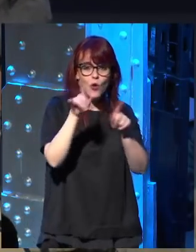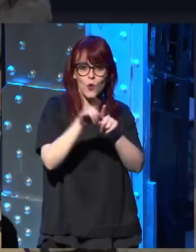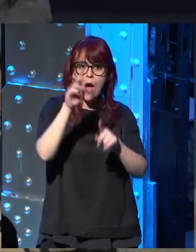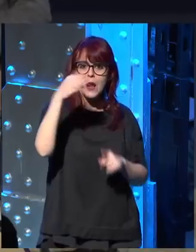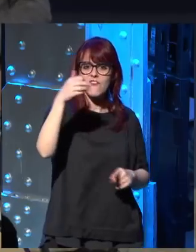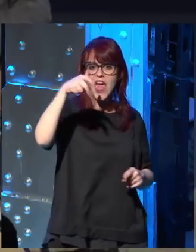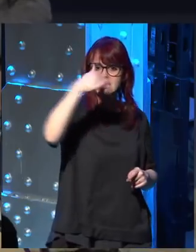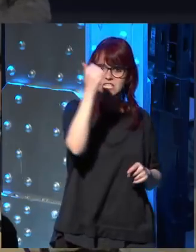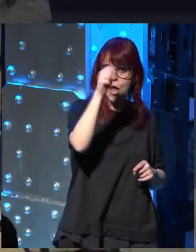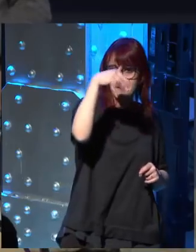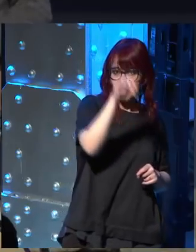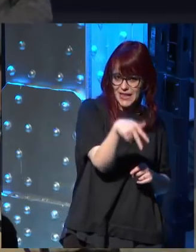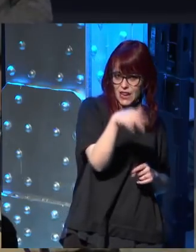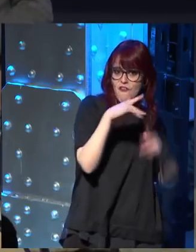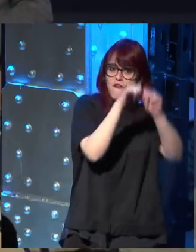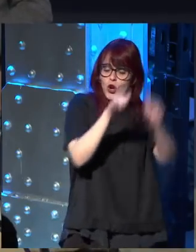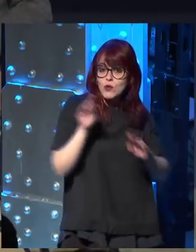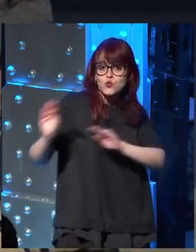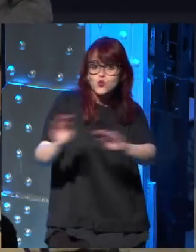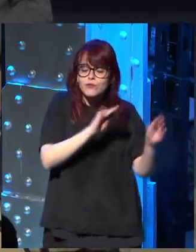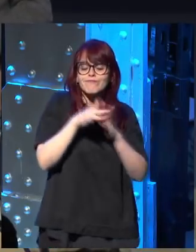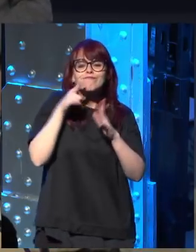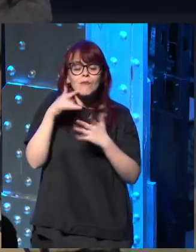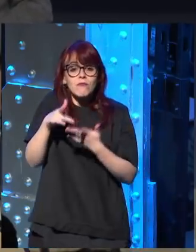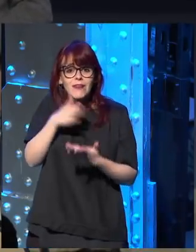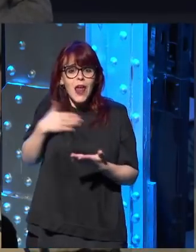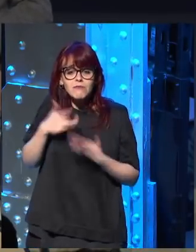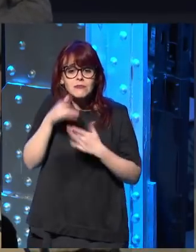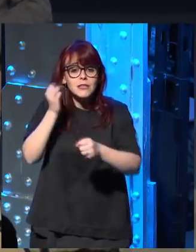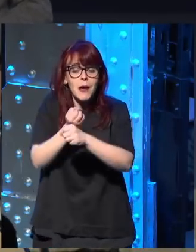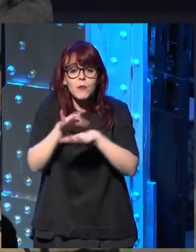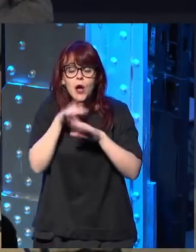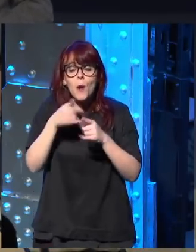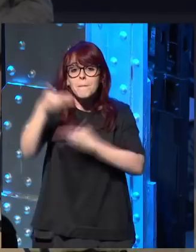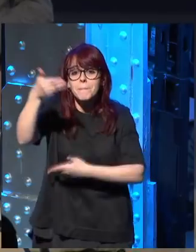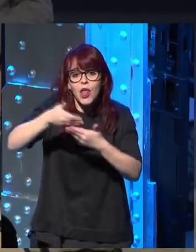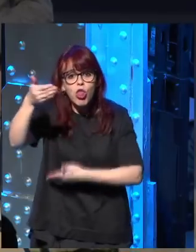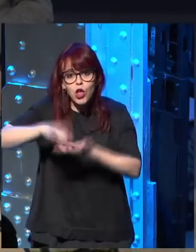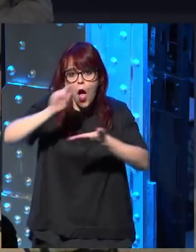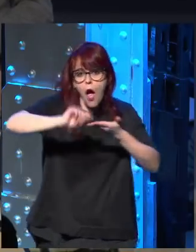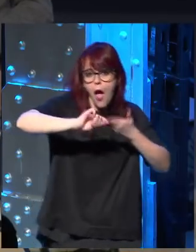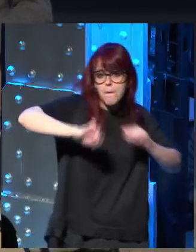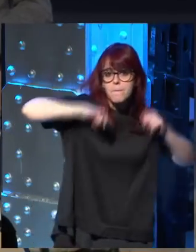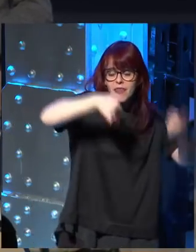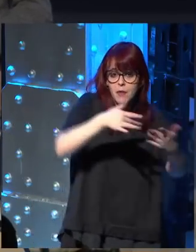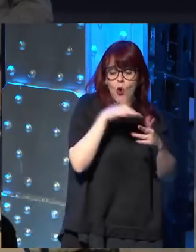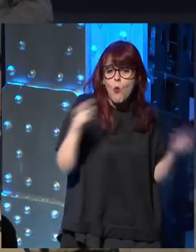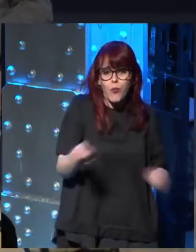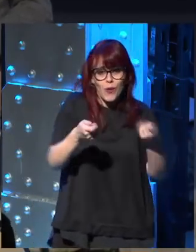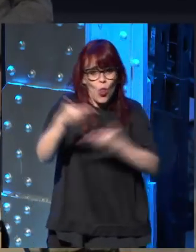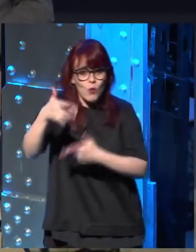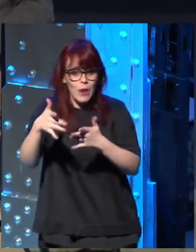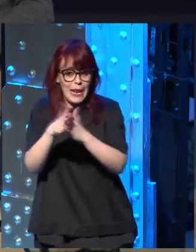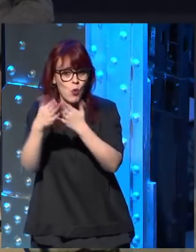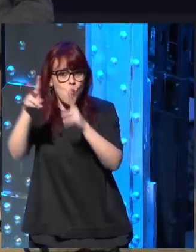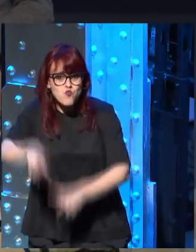gente, estos son personas que se ganan la vida como pueden, que escriben en los periódicos, todos ellos, que casi ninguno ha publicado nunca un